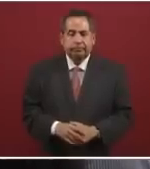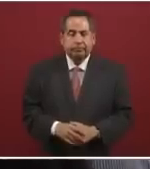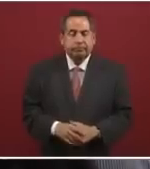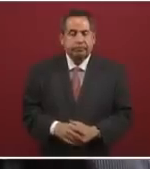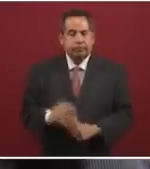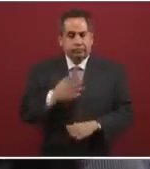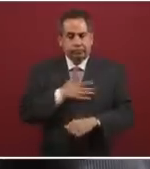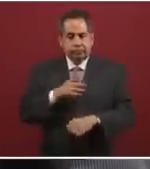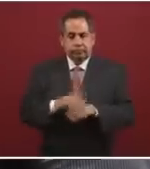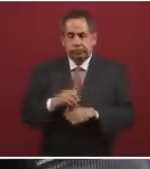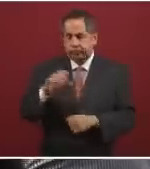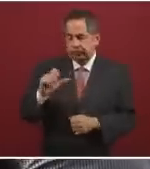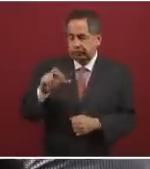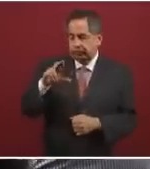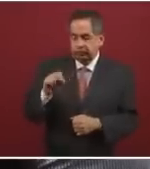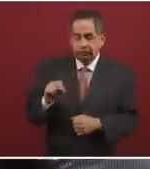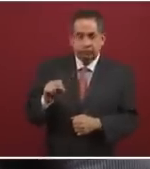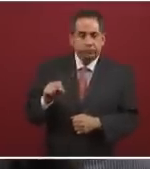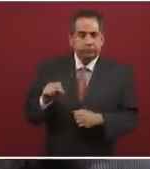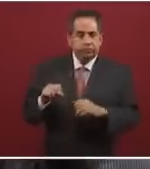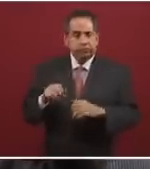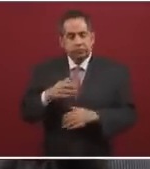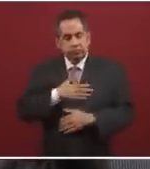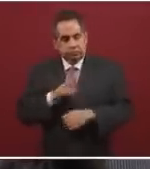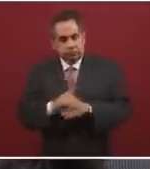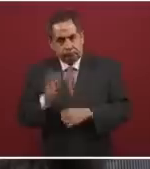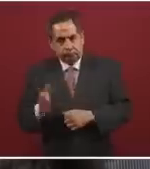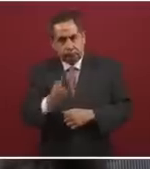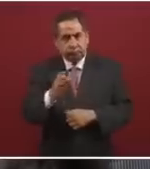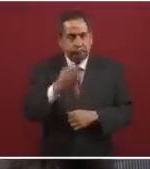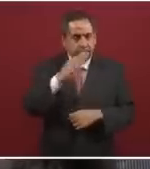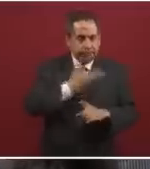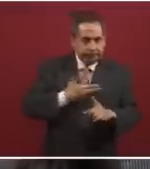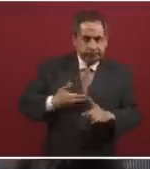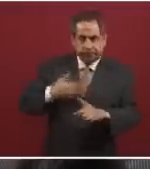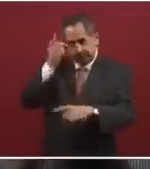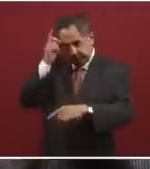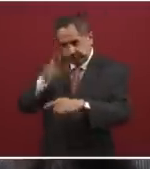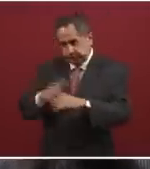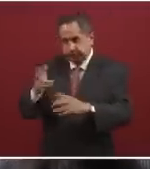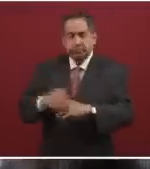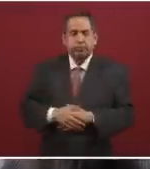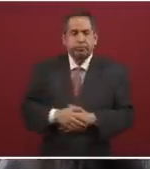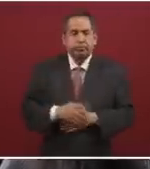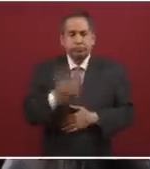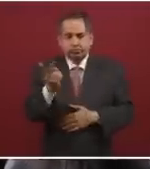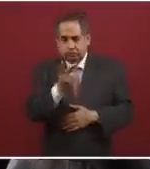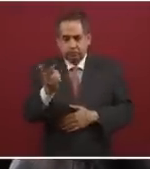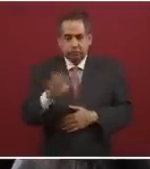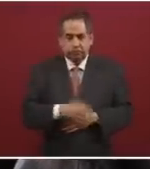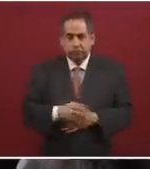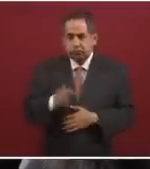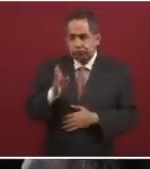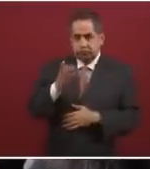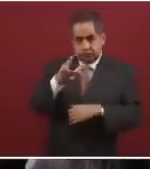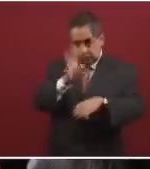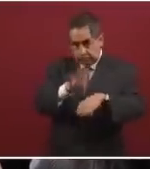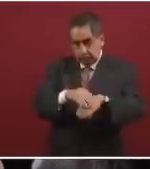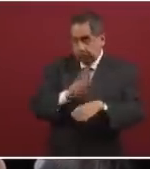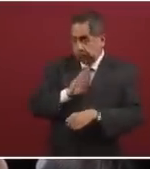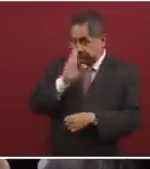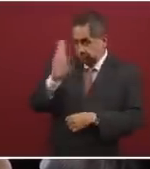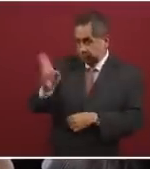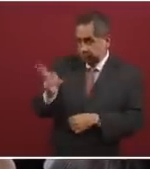Buenos días, Carlos Montesinos de la Obrera. Buenos días, señor presidente, señor director. Dos preguntas, una para el señor Romero, si me permite, y una para